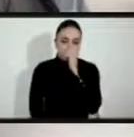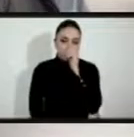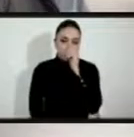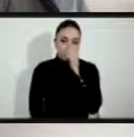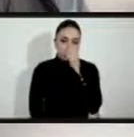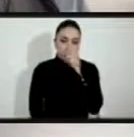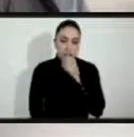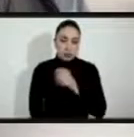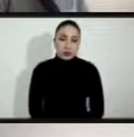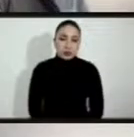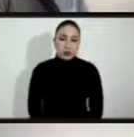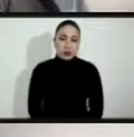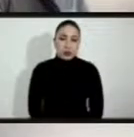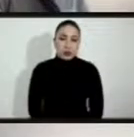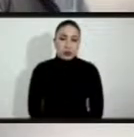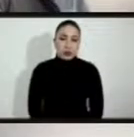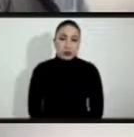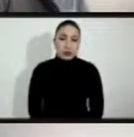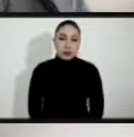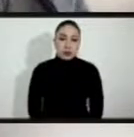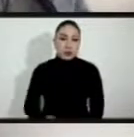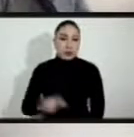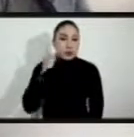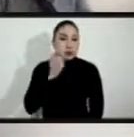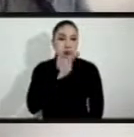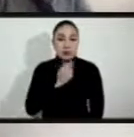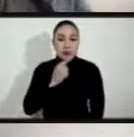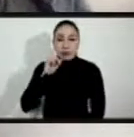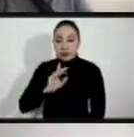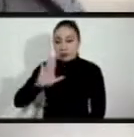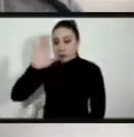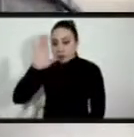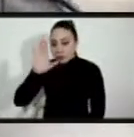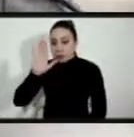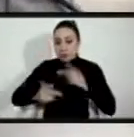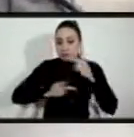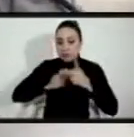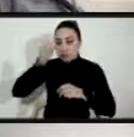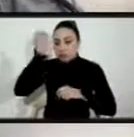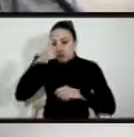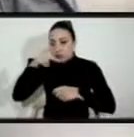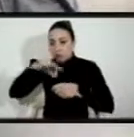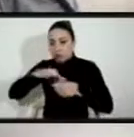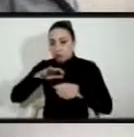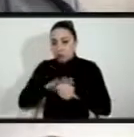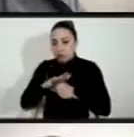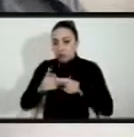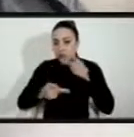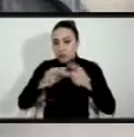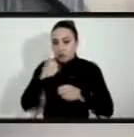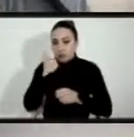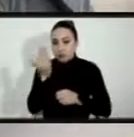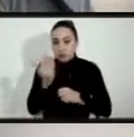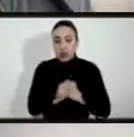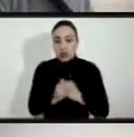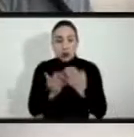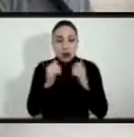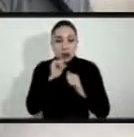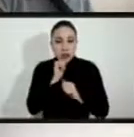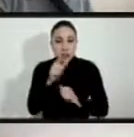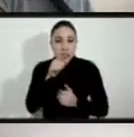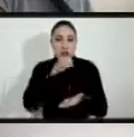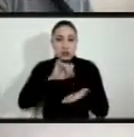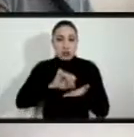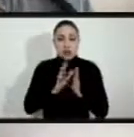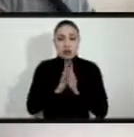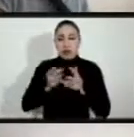¿Alguna o algún diputado desea razonar su voto? Se solicita a la secretaria recoger la votación nominal. Por instrucciones